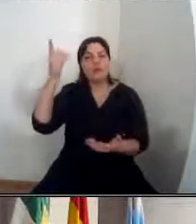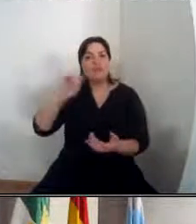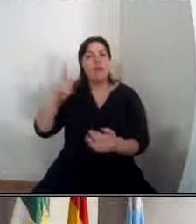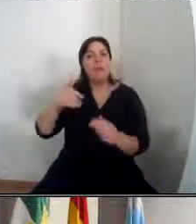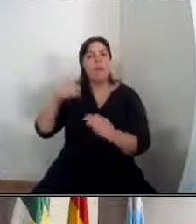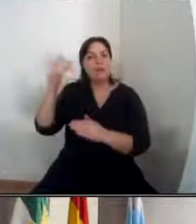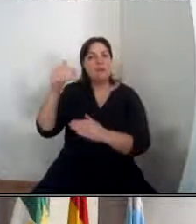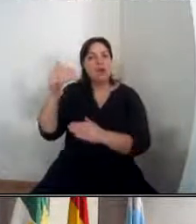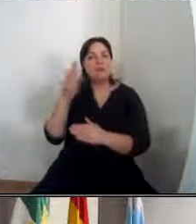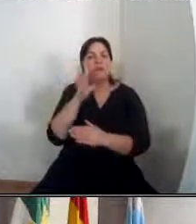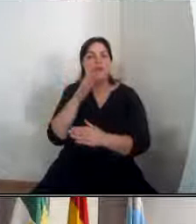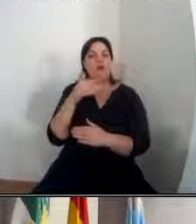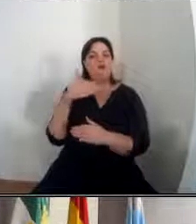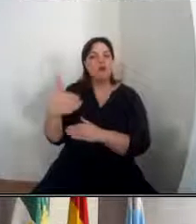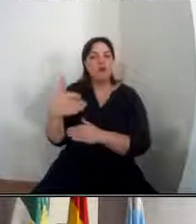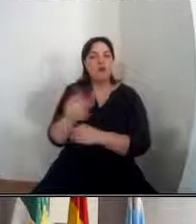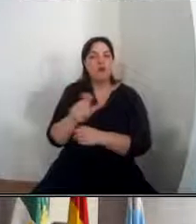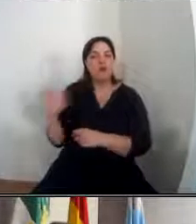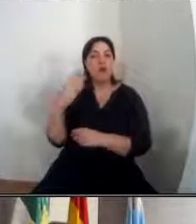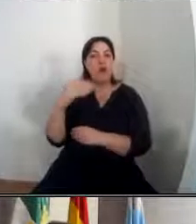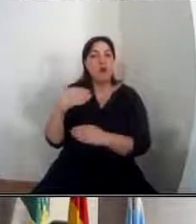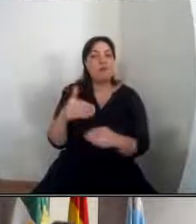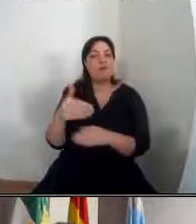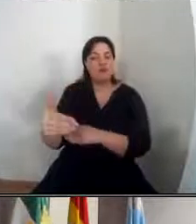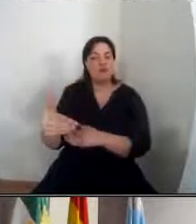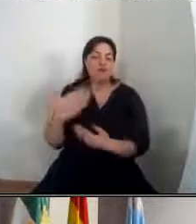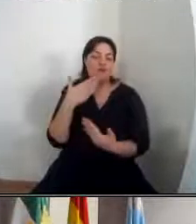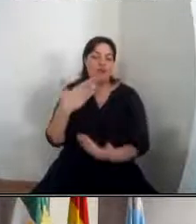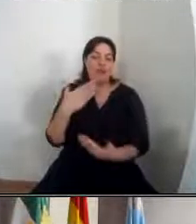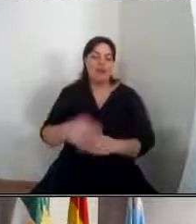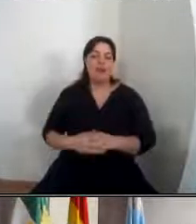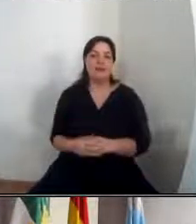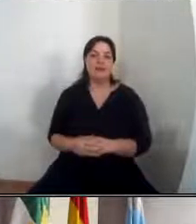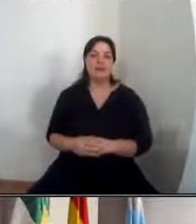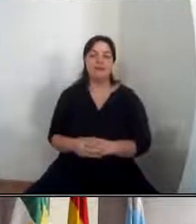futuro de las nuevas generaciones. Muchas gracias.